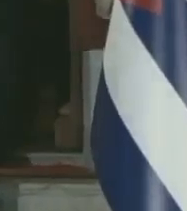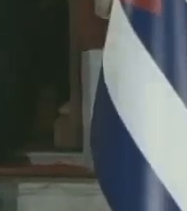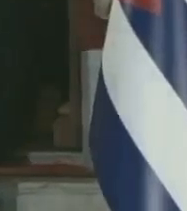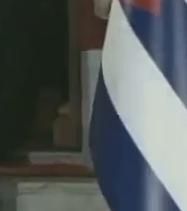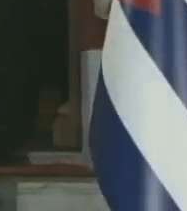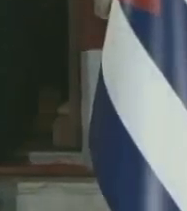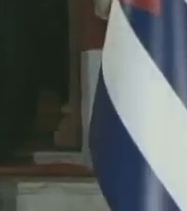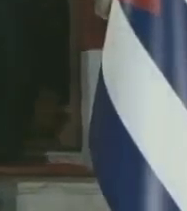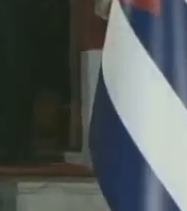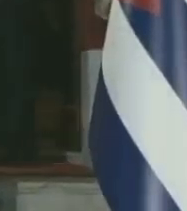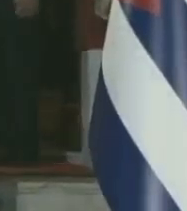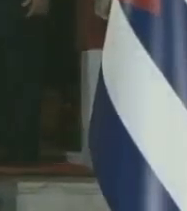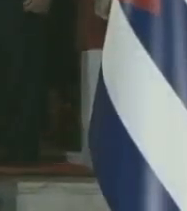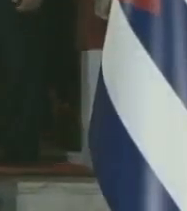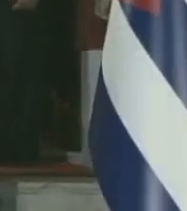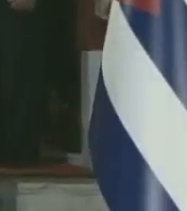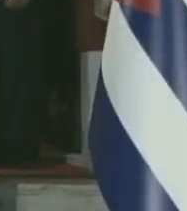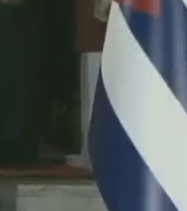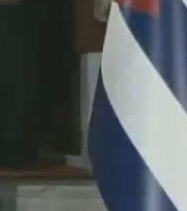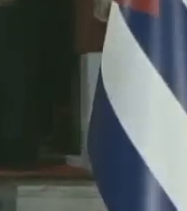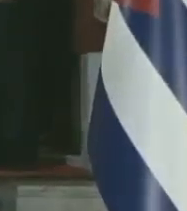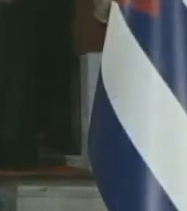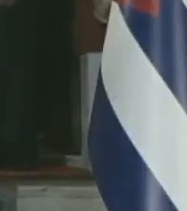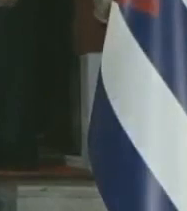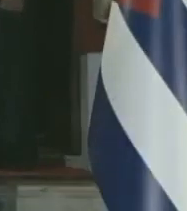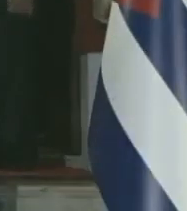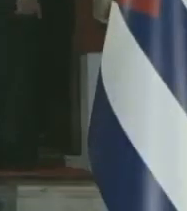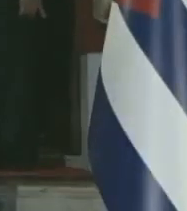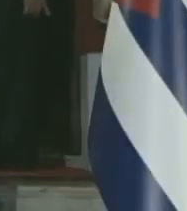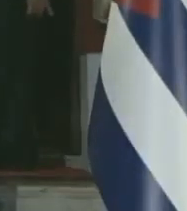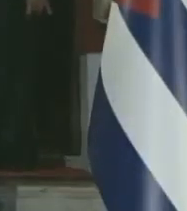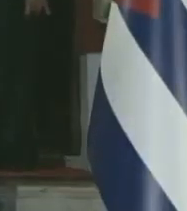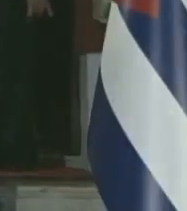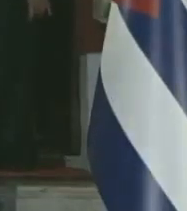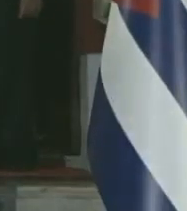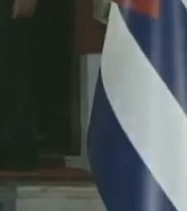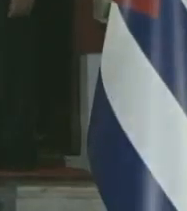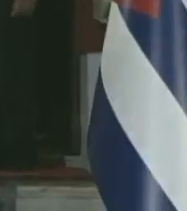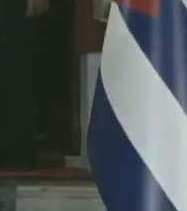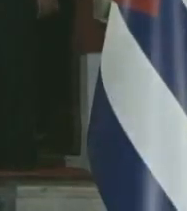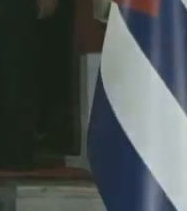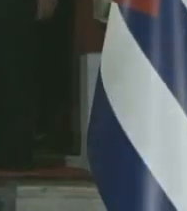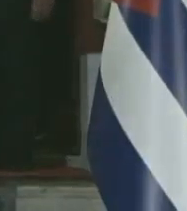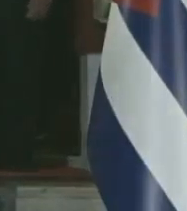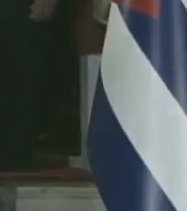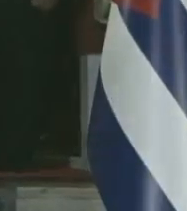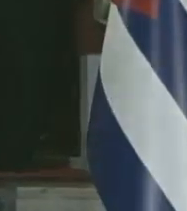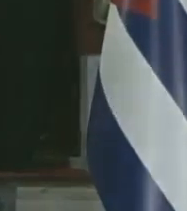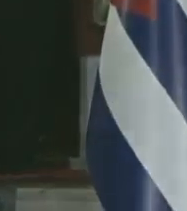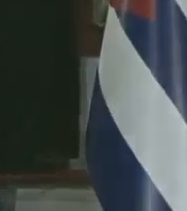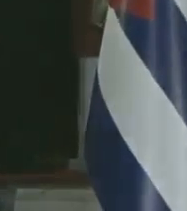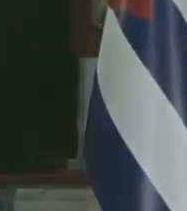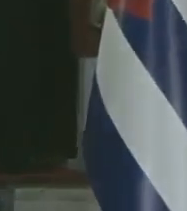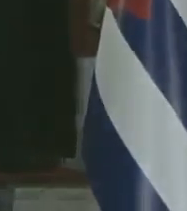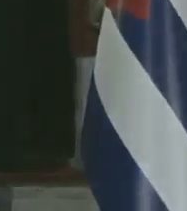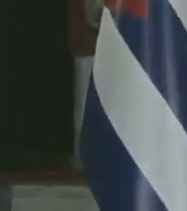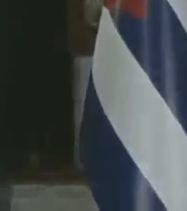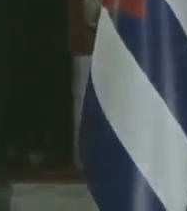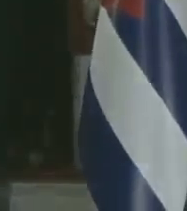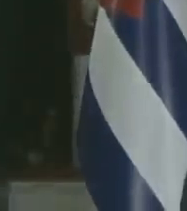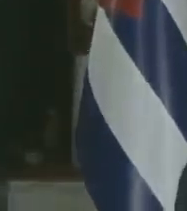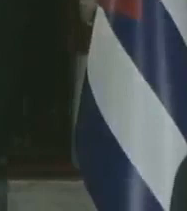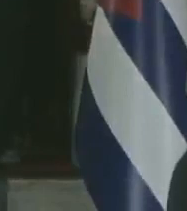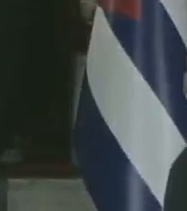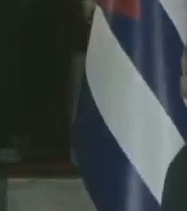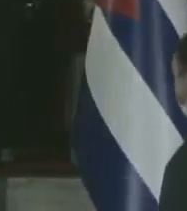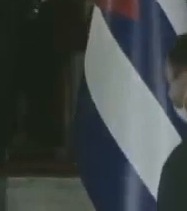las imágenes que a continuación ofrecemos a través de las pantallas de Venezolana de Televisión, lo que ha sido esta reunión